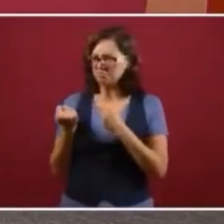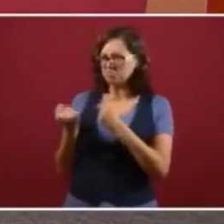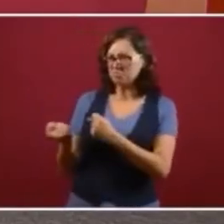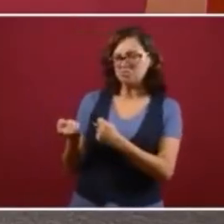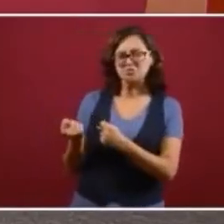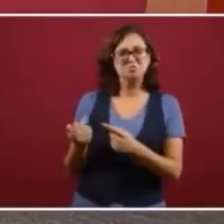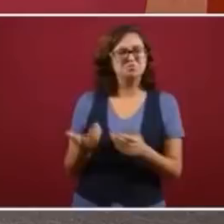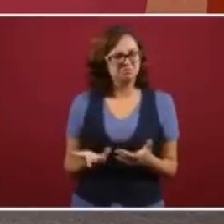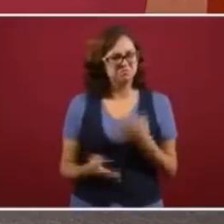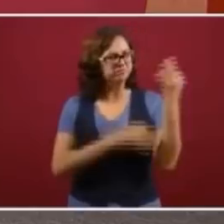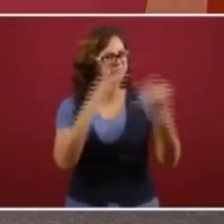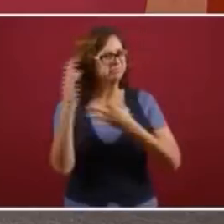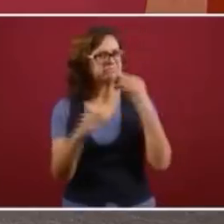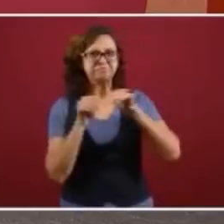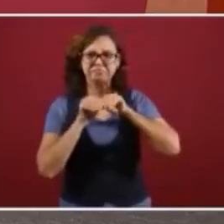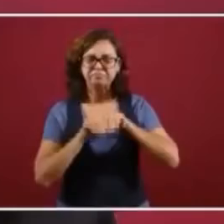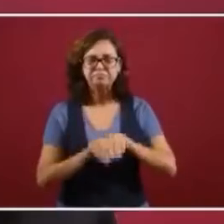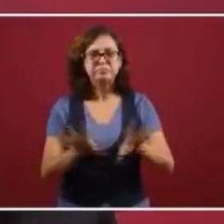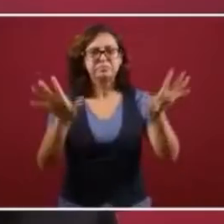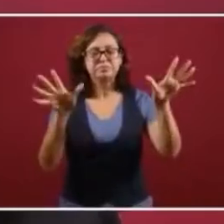electoral,